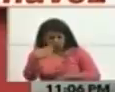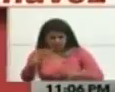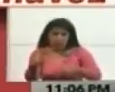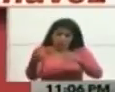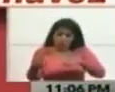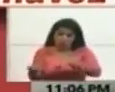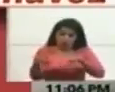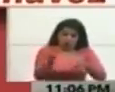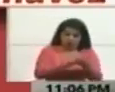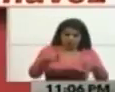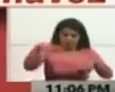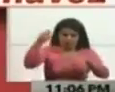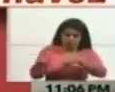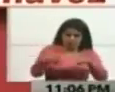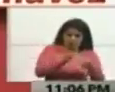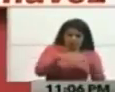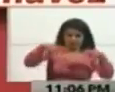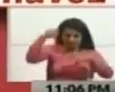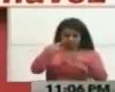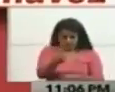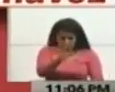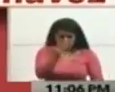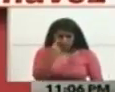Ese pedacito ahí, ¿por qué corrió valientemente?